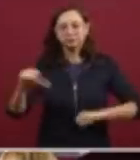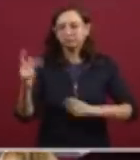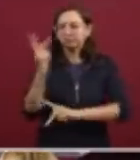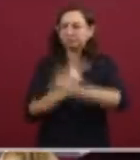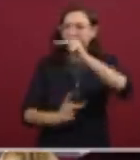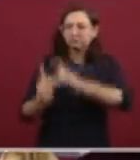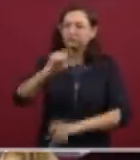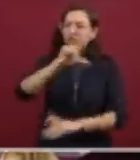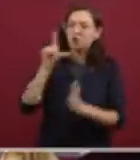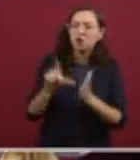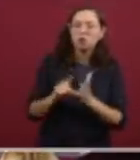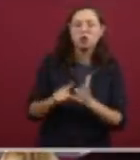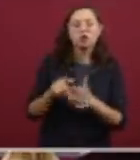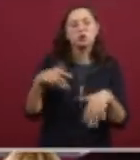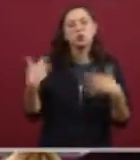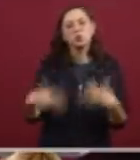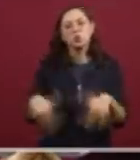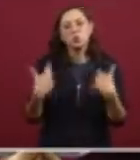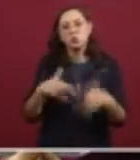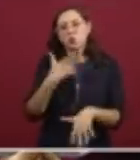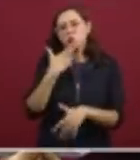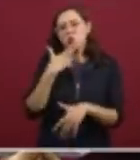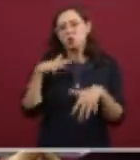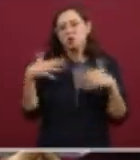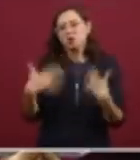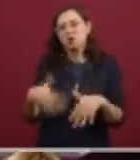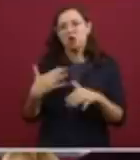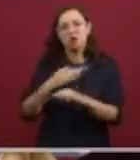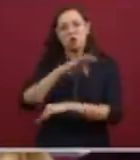muchísimo agradecimiento con toda la